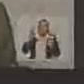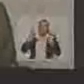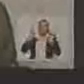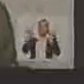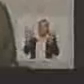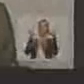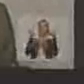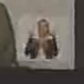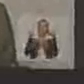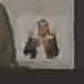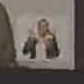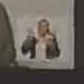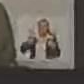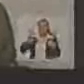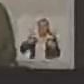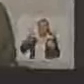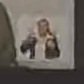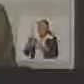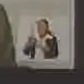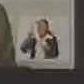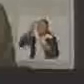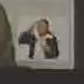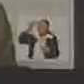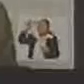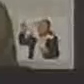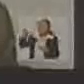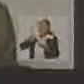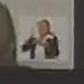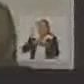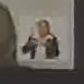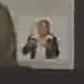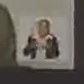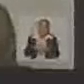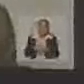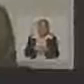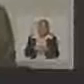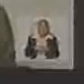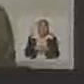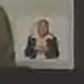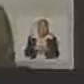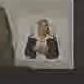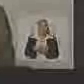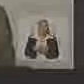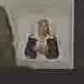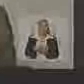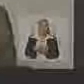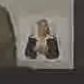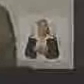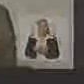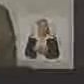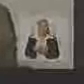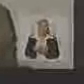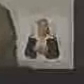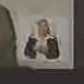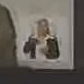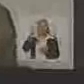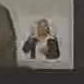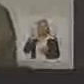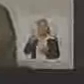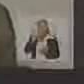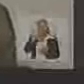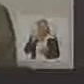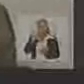el desarrollo de aptitudes artísticas, de lectura, de buenas y de educación y